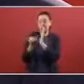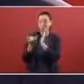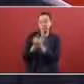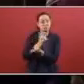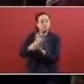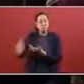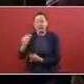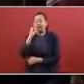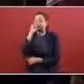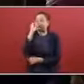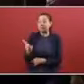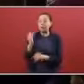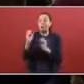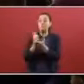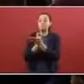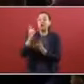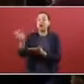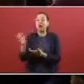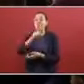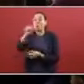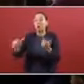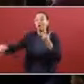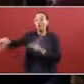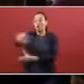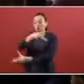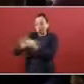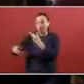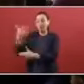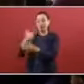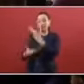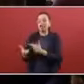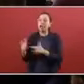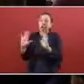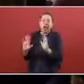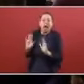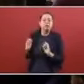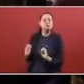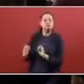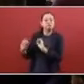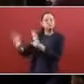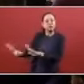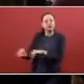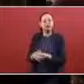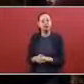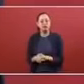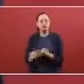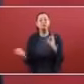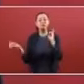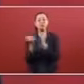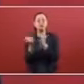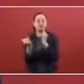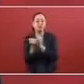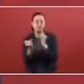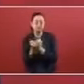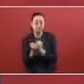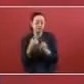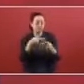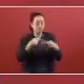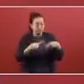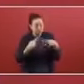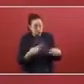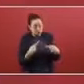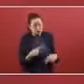intocables. En el caso del huachicol, lo mismo. El que por necesidad iba